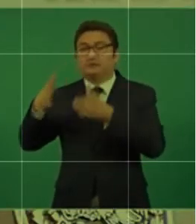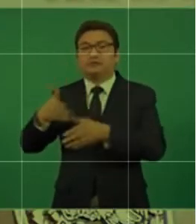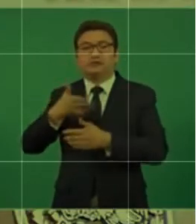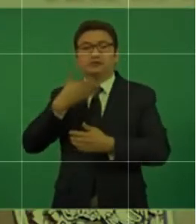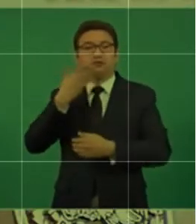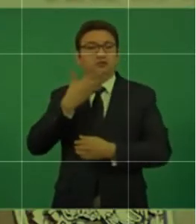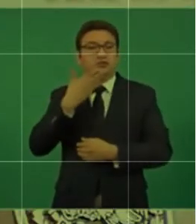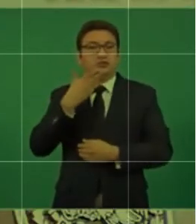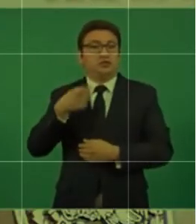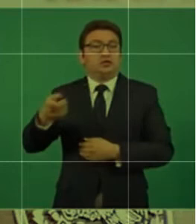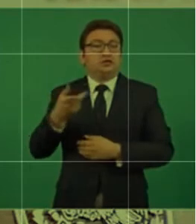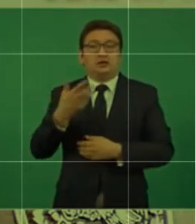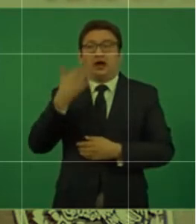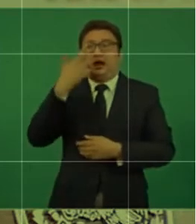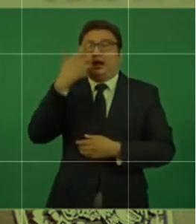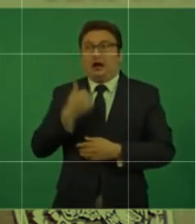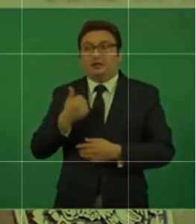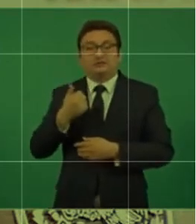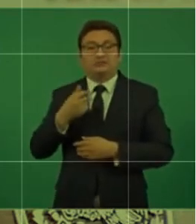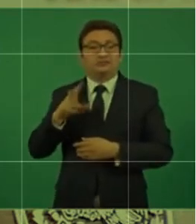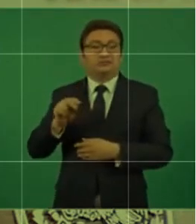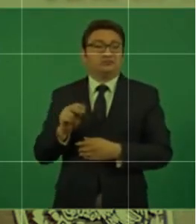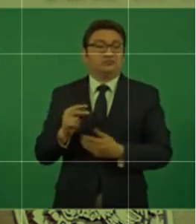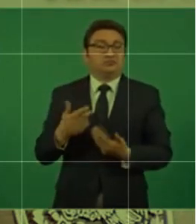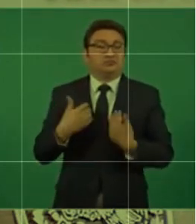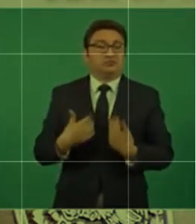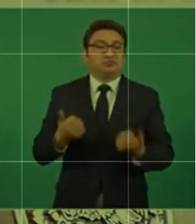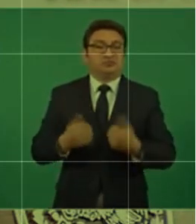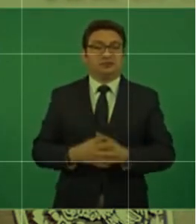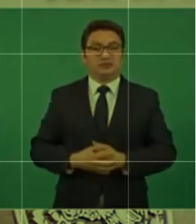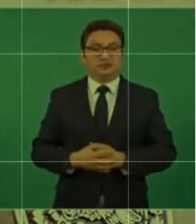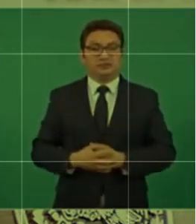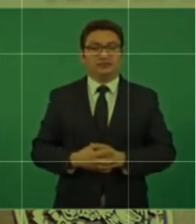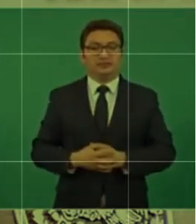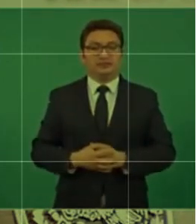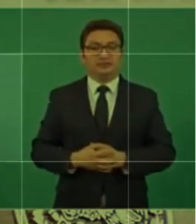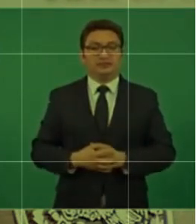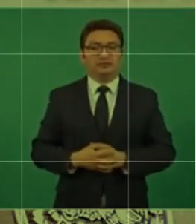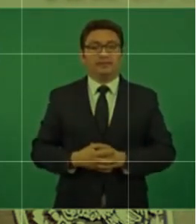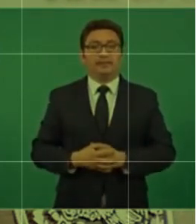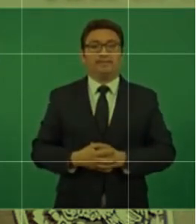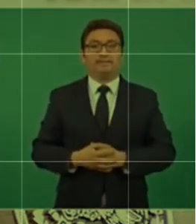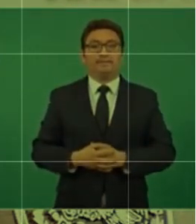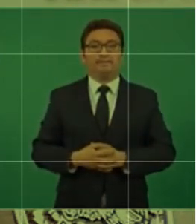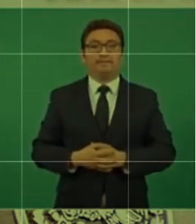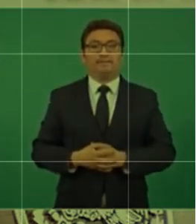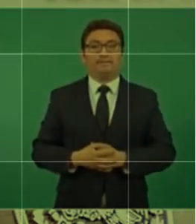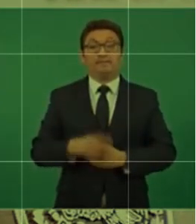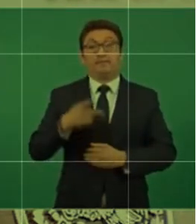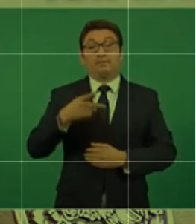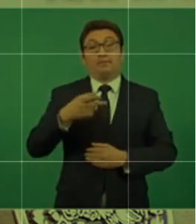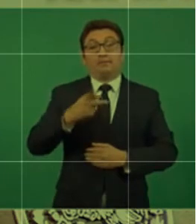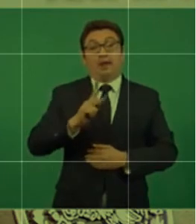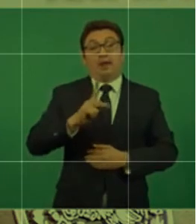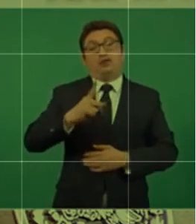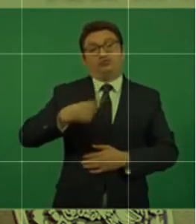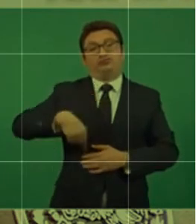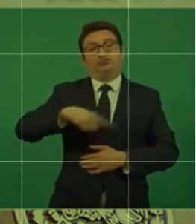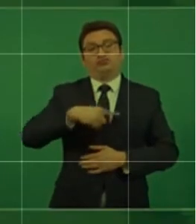que no entienden razones. Sin embargo, estamos obligados a